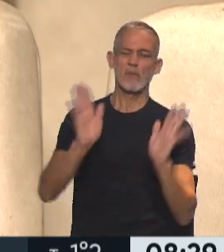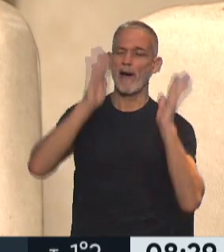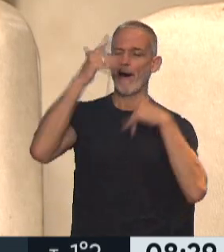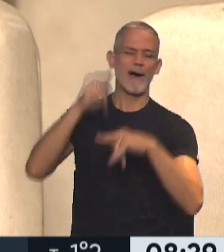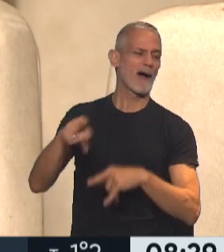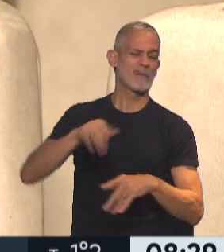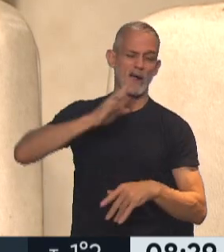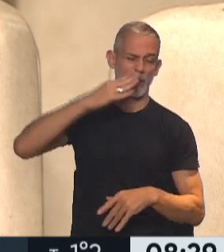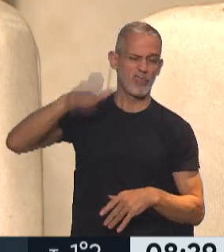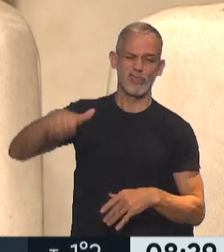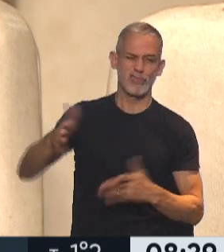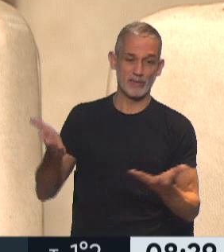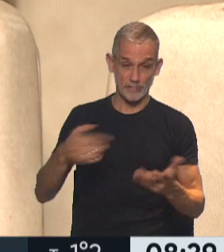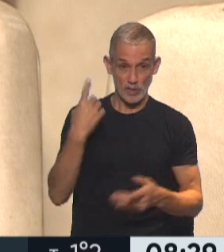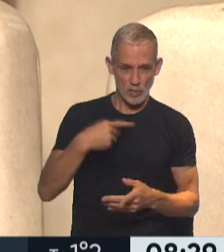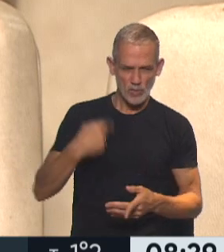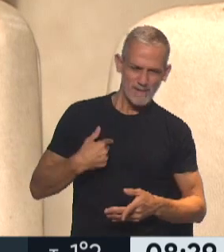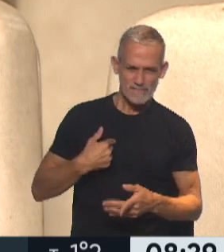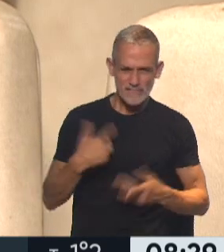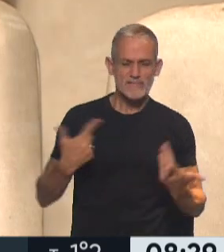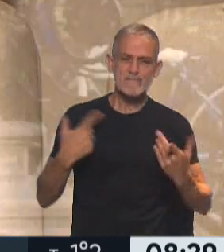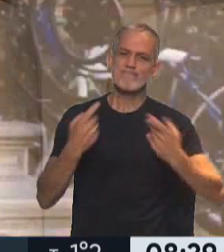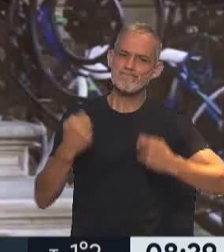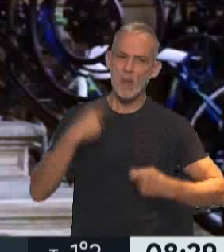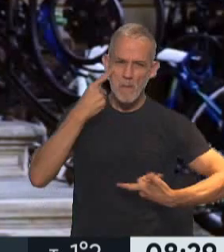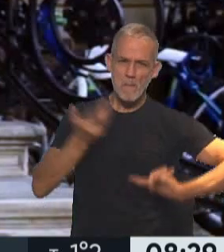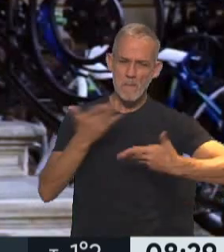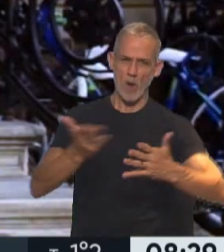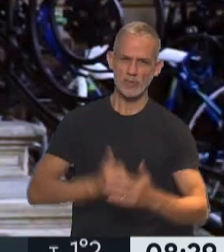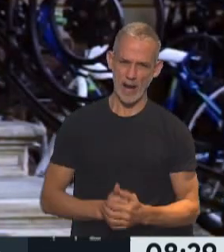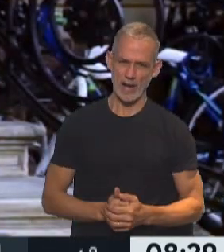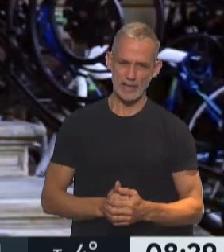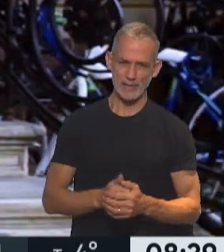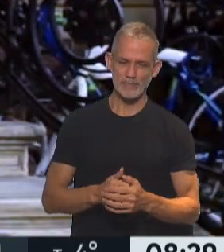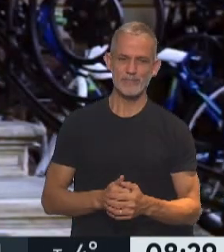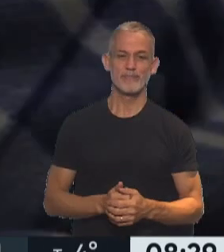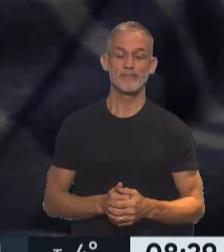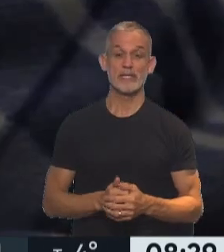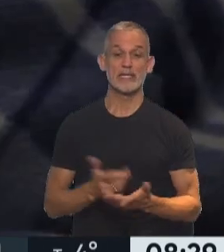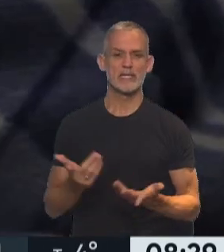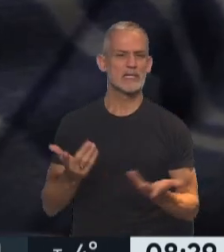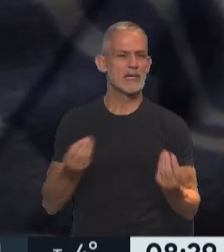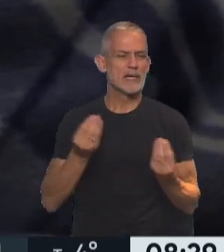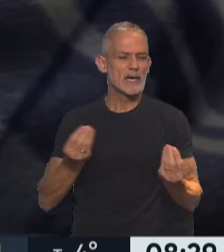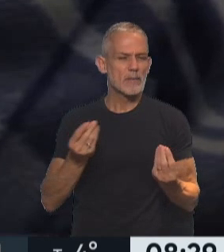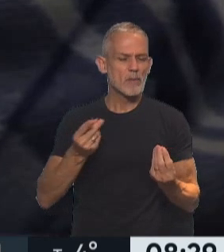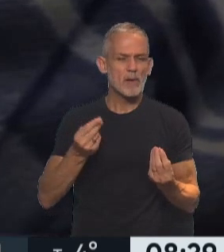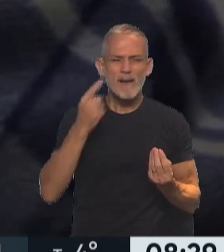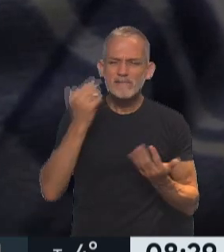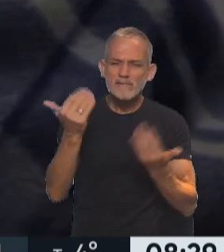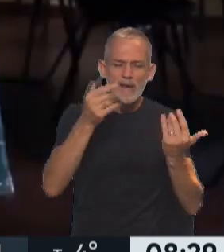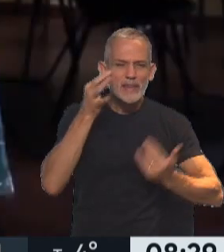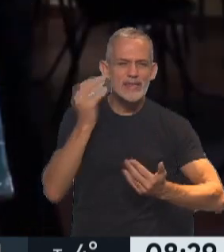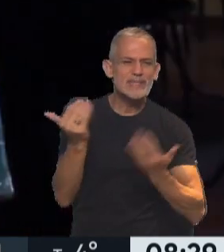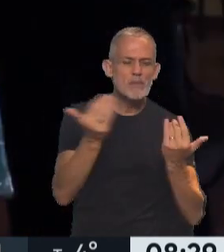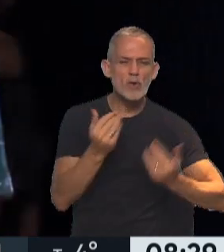los ninguneaba, y nosotros sentíamos la necesidad de poder darle un poco de voz a ellos. ¿Qué encontraste en las voces de estos